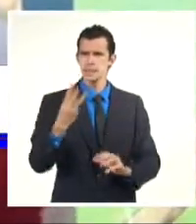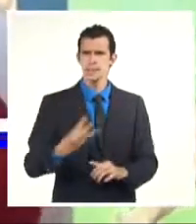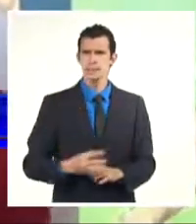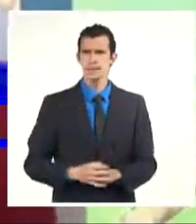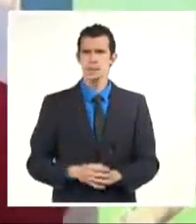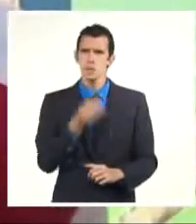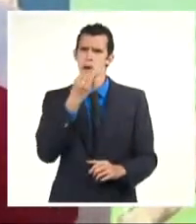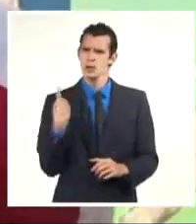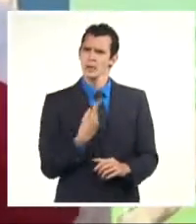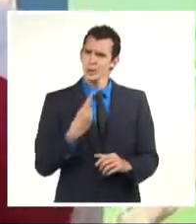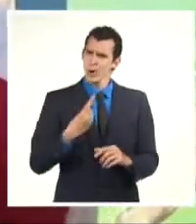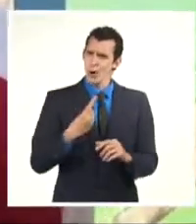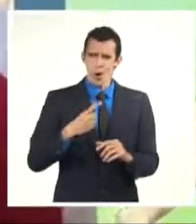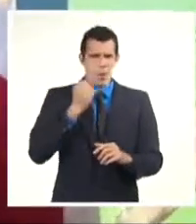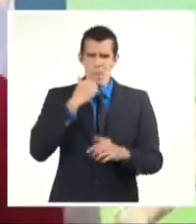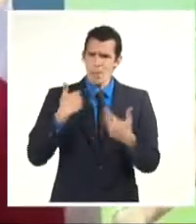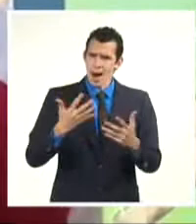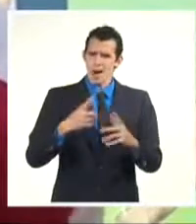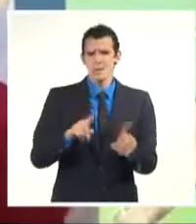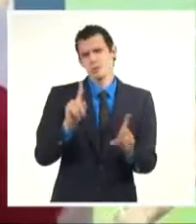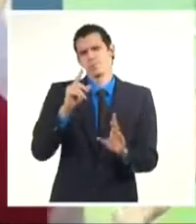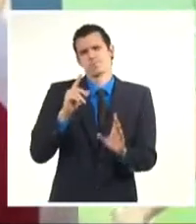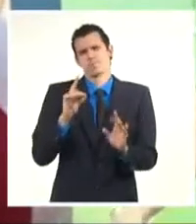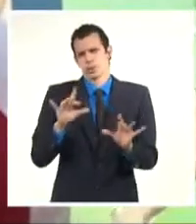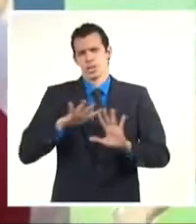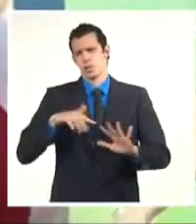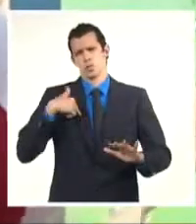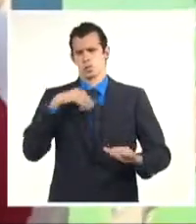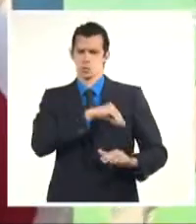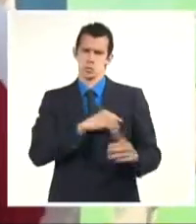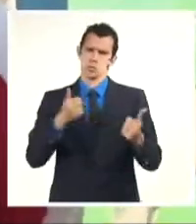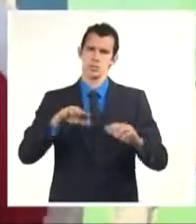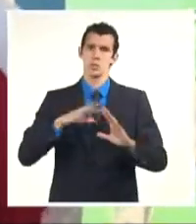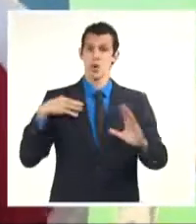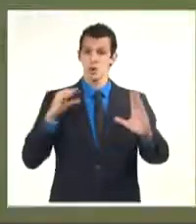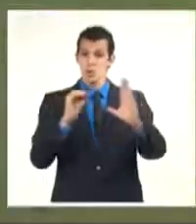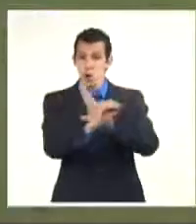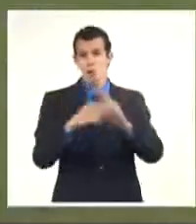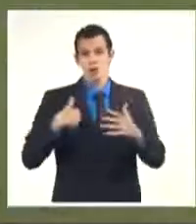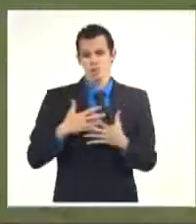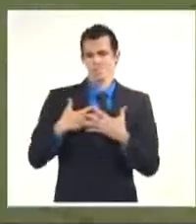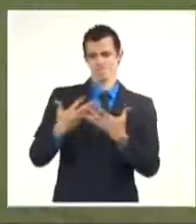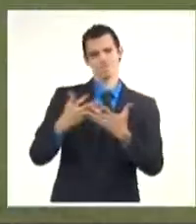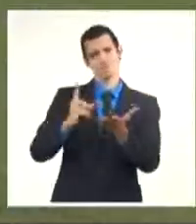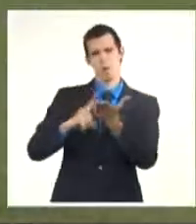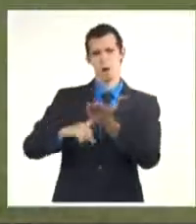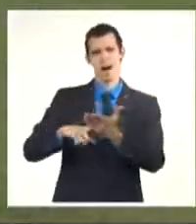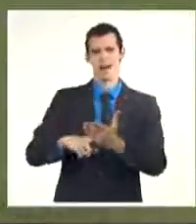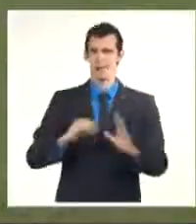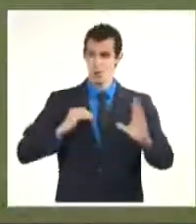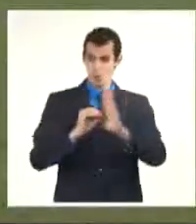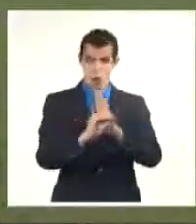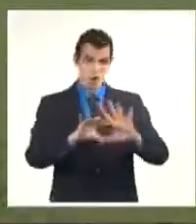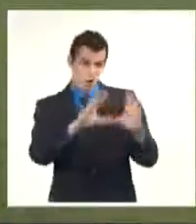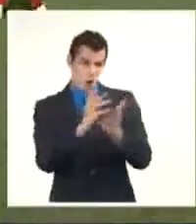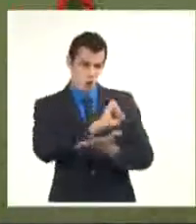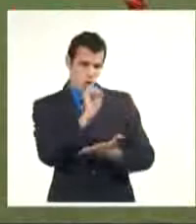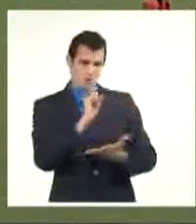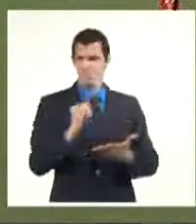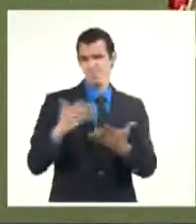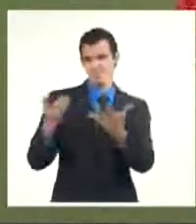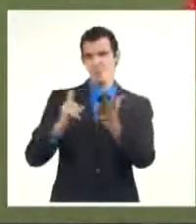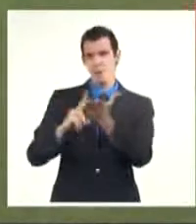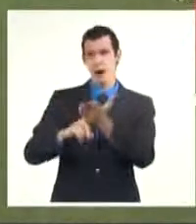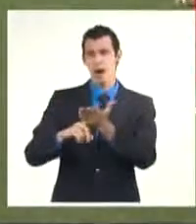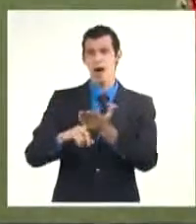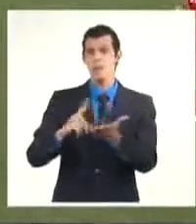con 3 goles estamos bien. Estoy muy feliz por el gol que yo metí. El gol ese se lo dedico a mi papá, que llevo varios años sin verlo y él vino